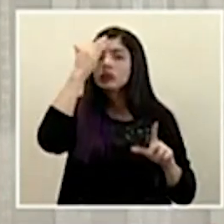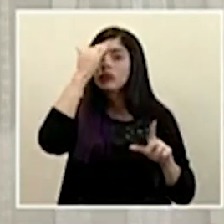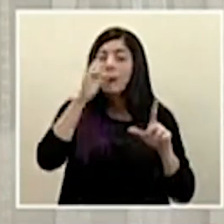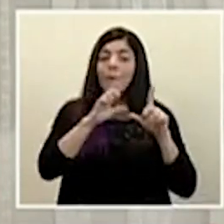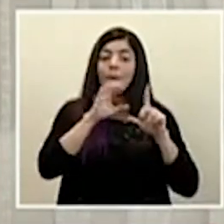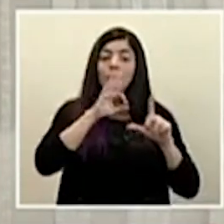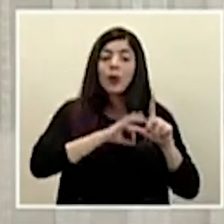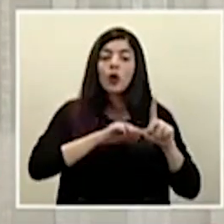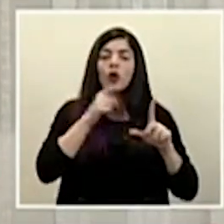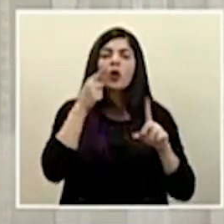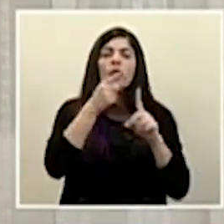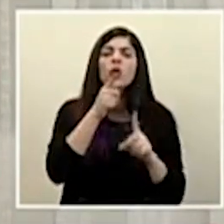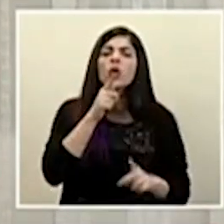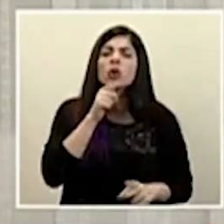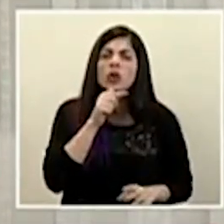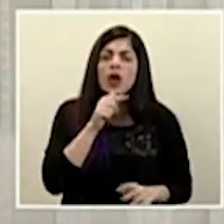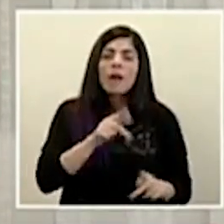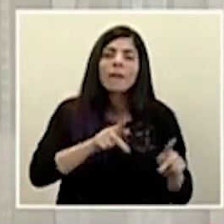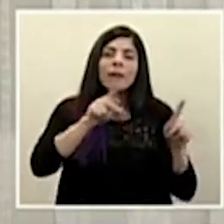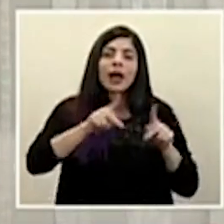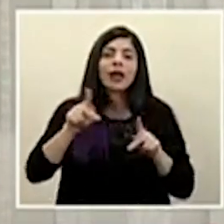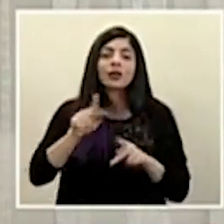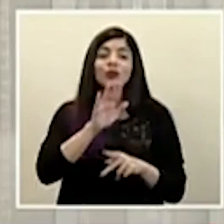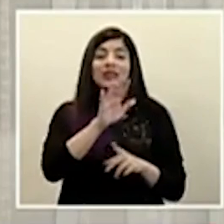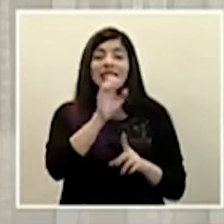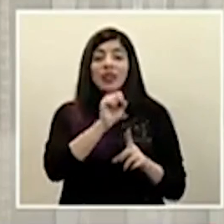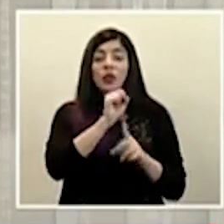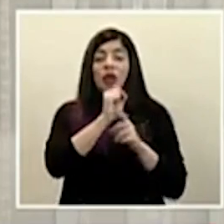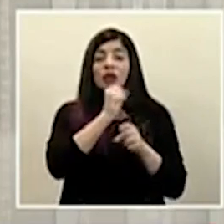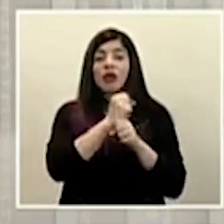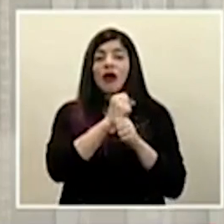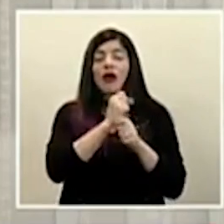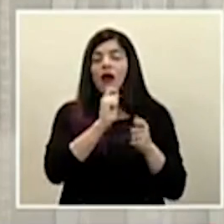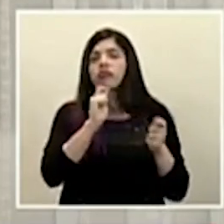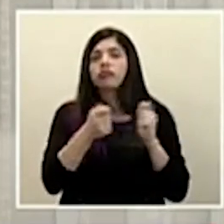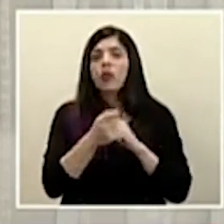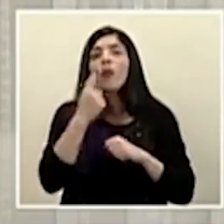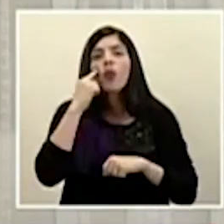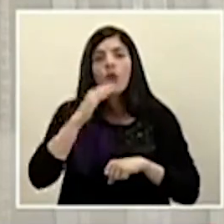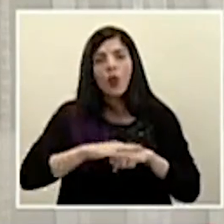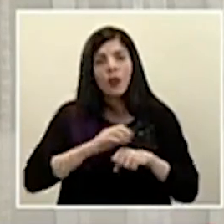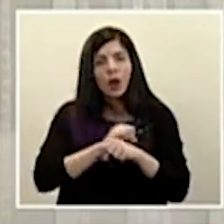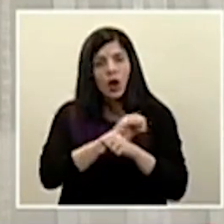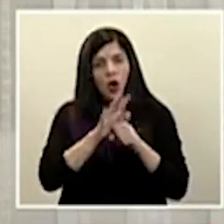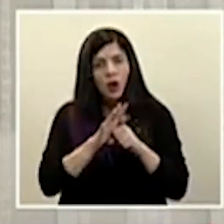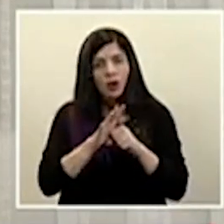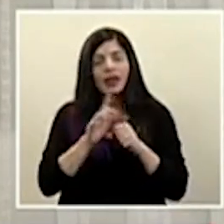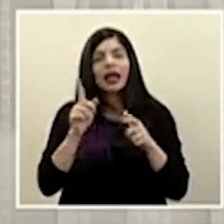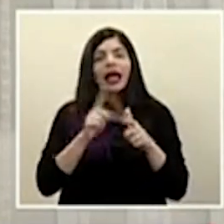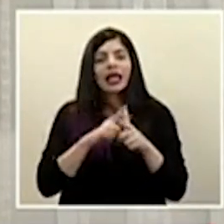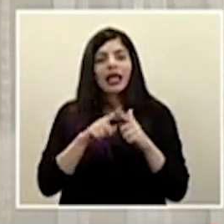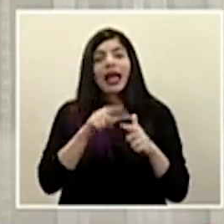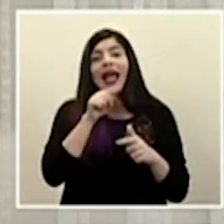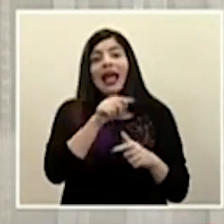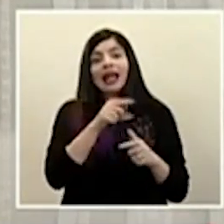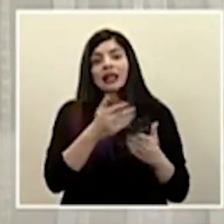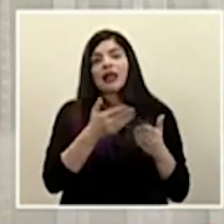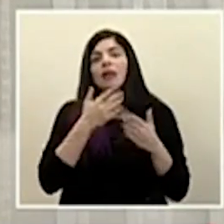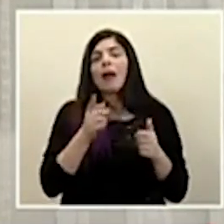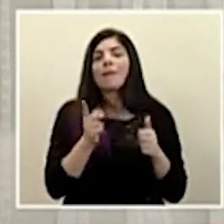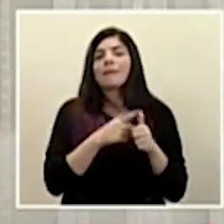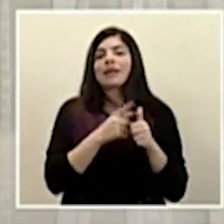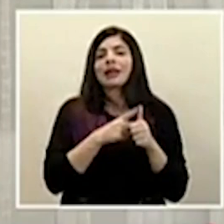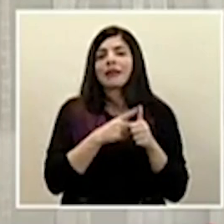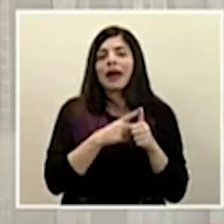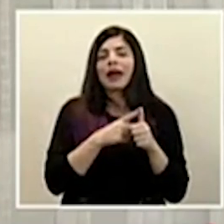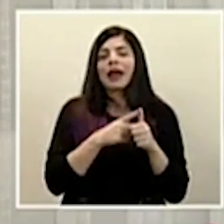dirigido a personas que tienen un cambio en su situación laboral a razón del COVID, entonces eso ya genera un primer mecanismo